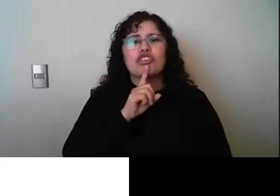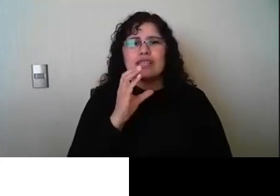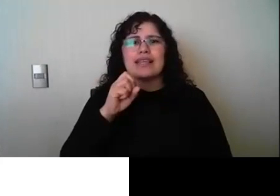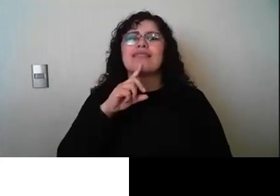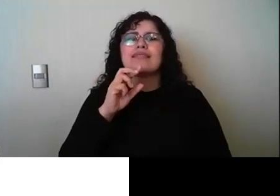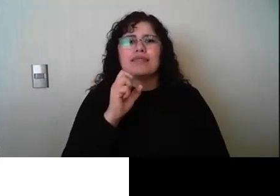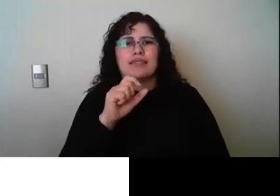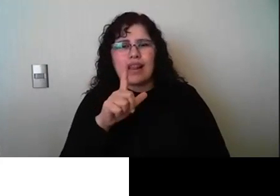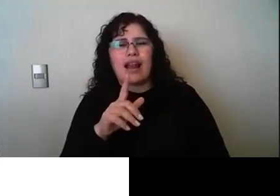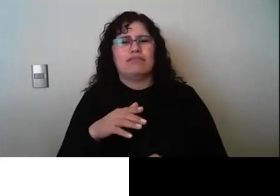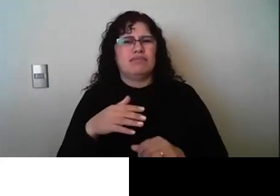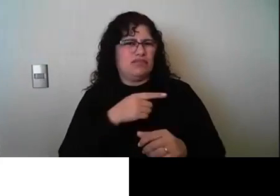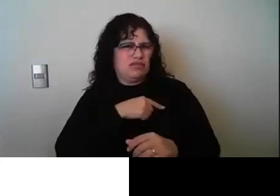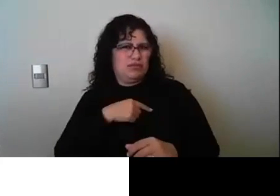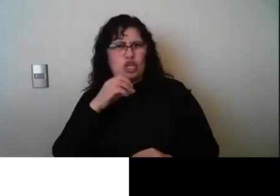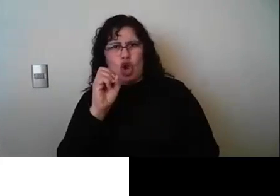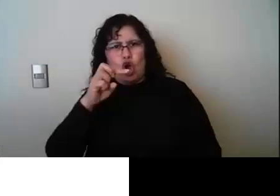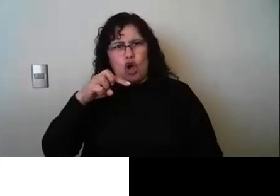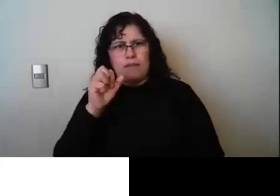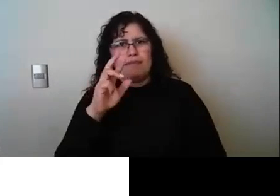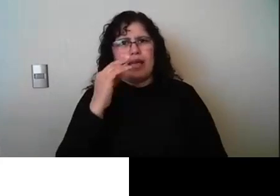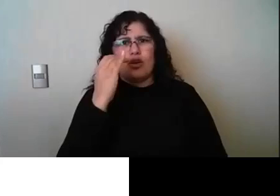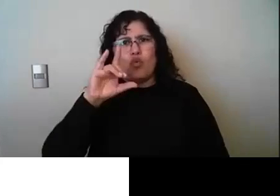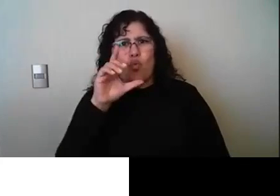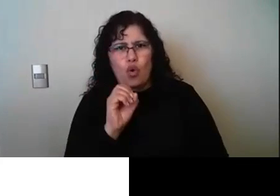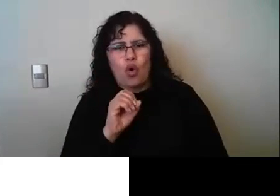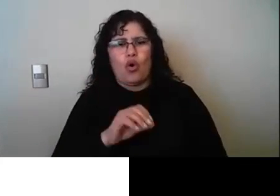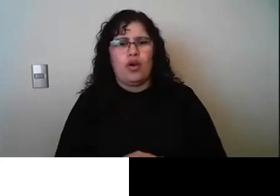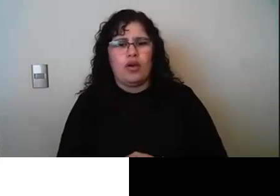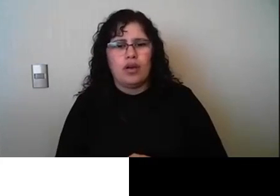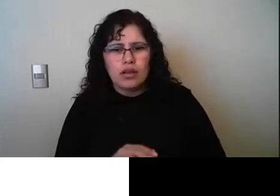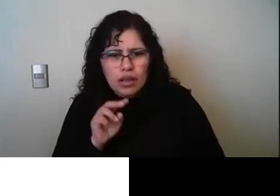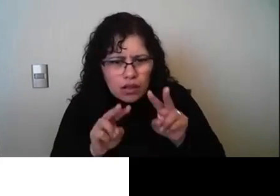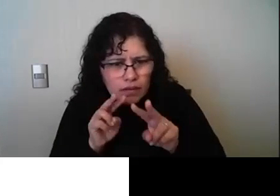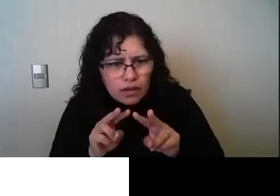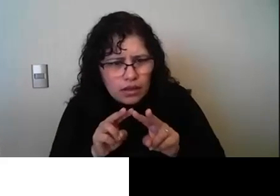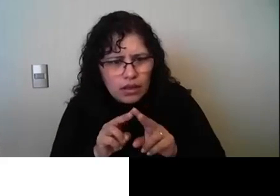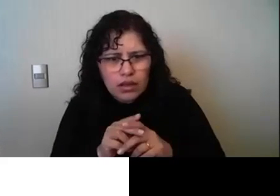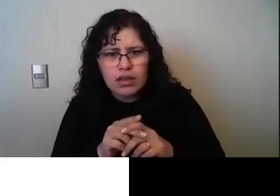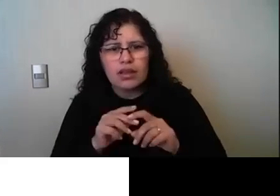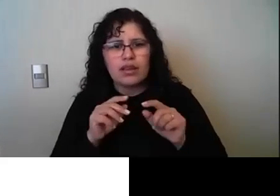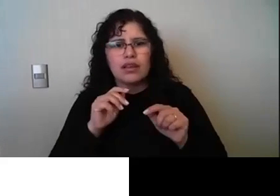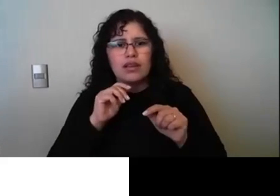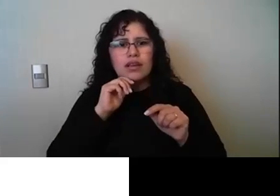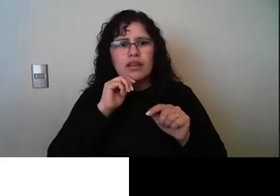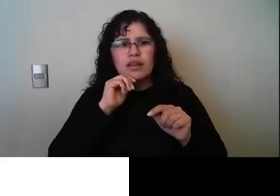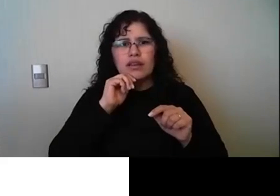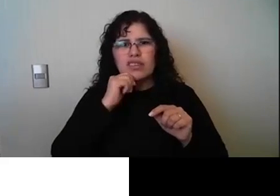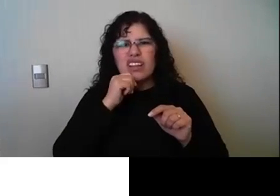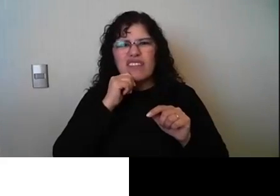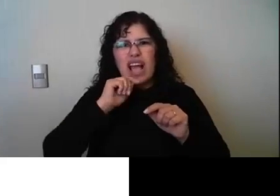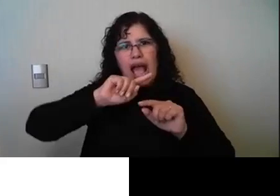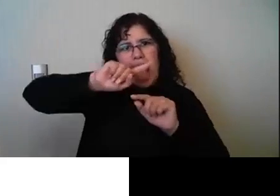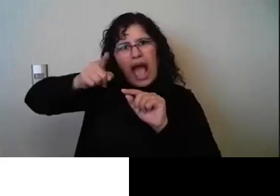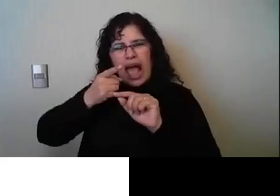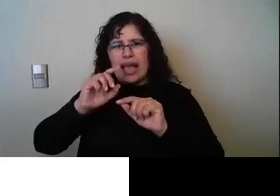opérculo, por si lo escuchan, lo leen por ahí, un opérculo es la comunicación entre un giro y otro. Este